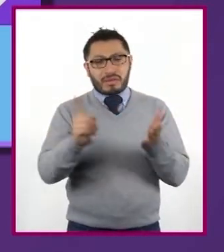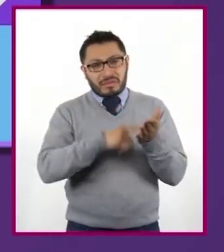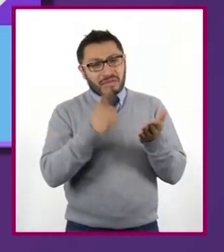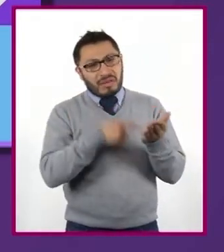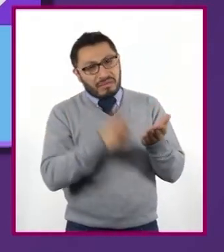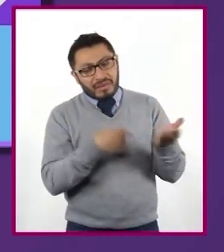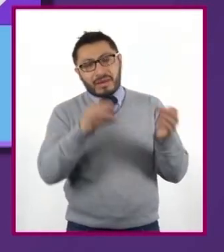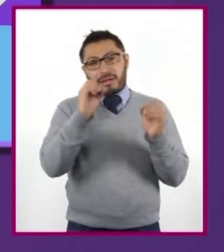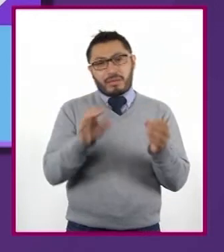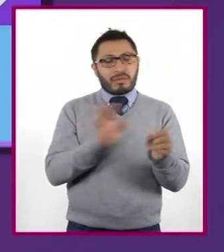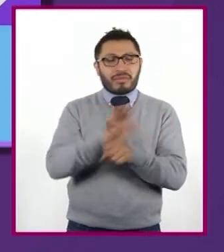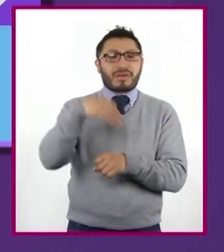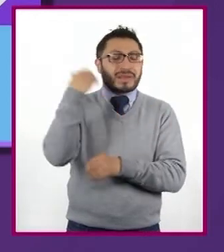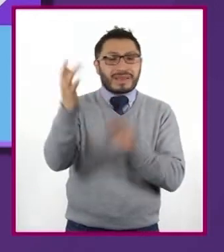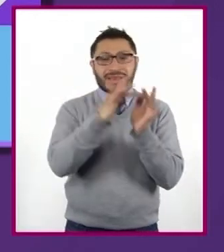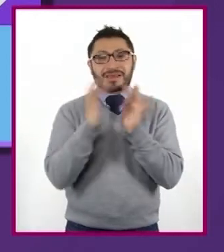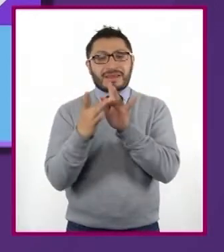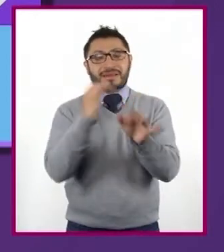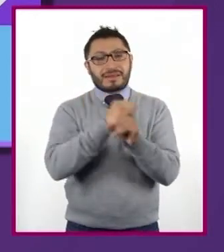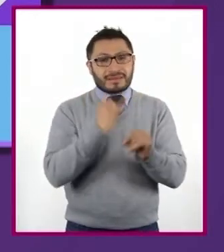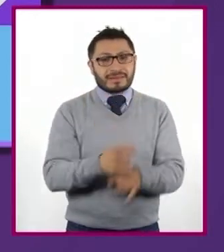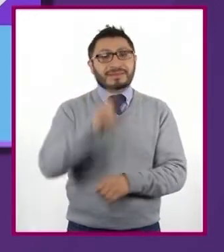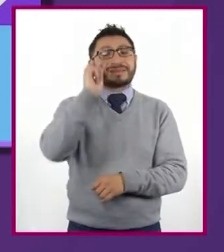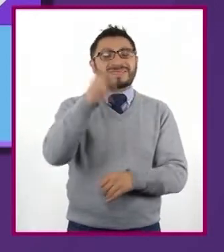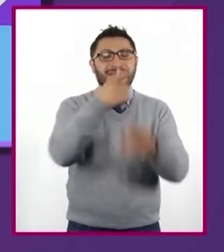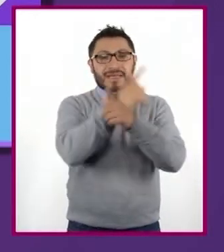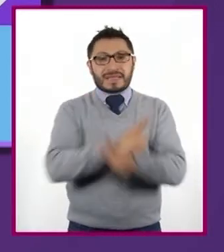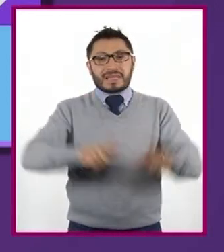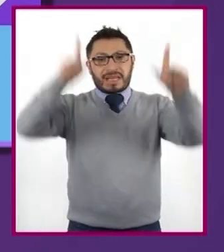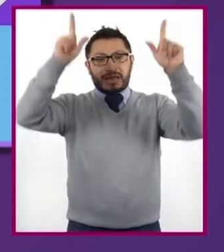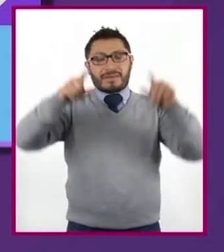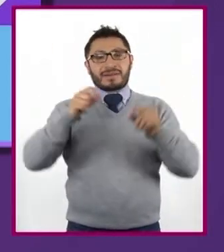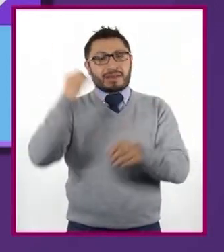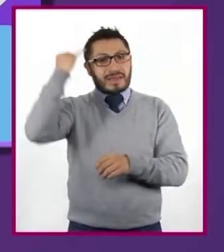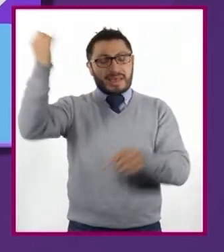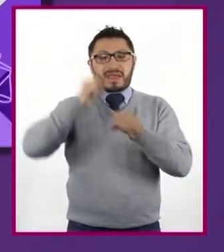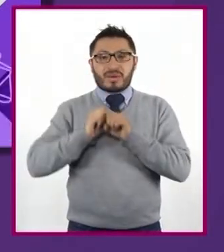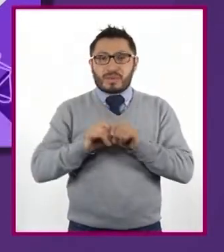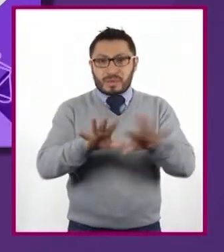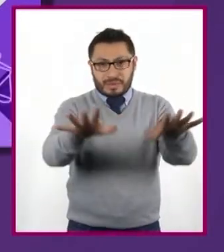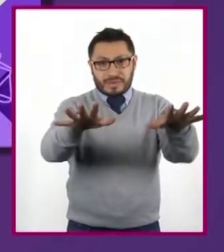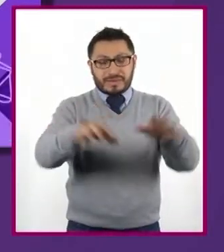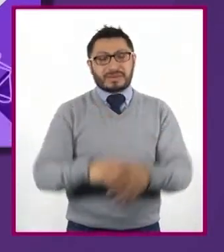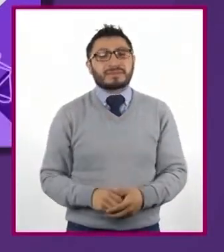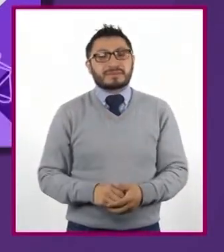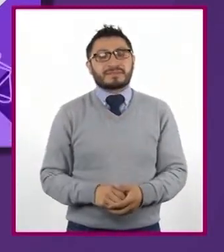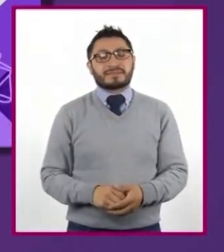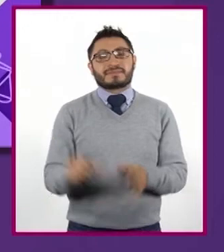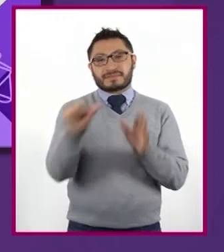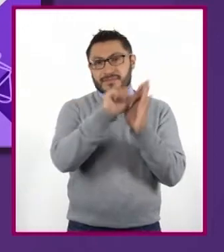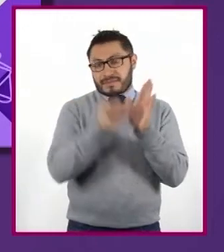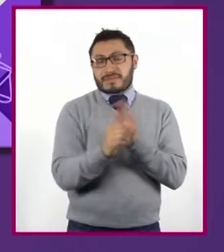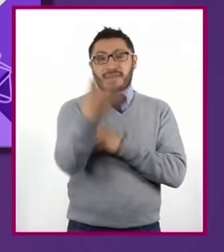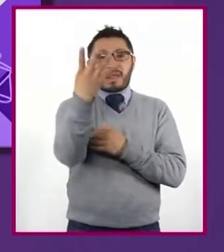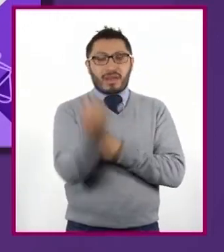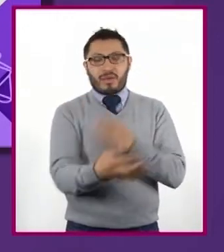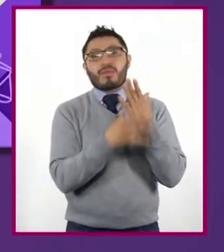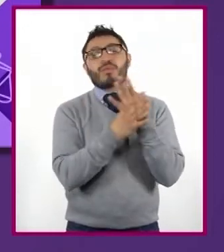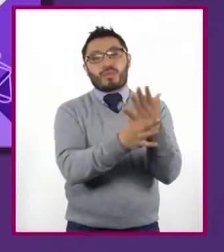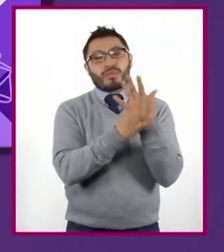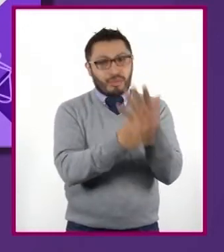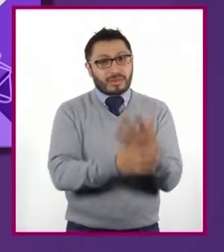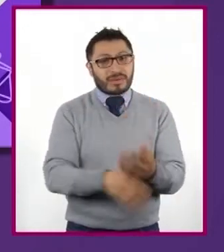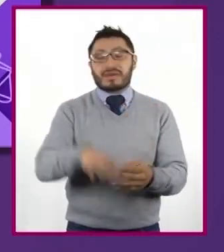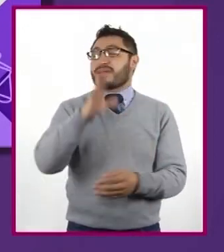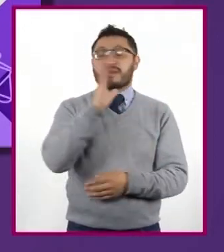o cualquier red social, es decir, libertad de difundir ideas. El artículo 9 indica que